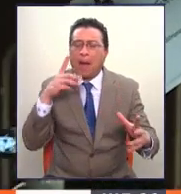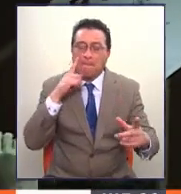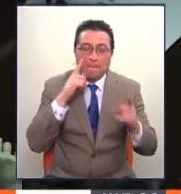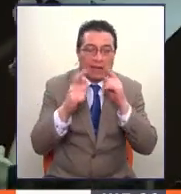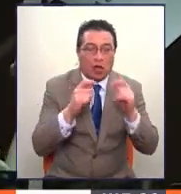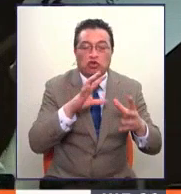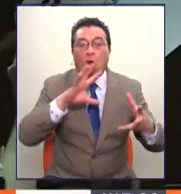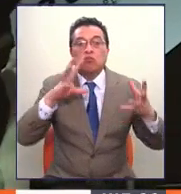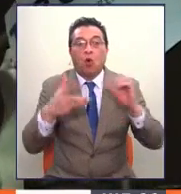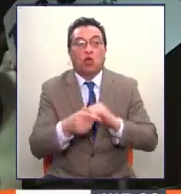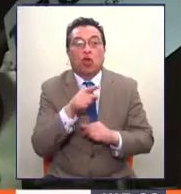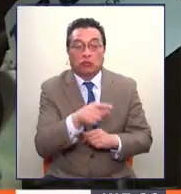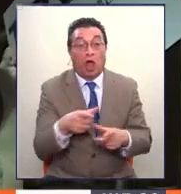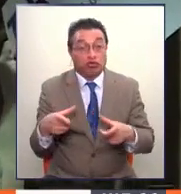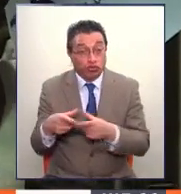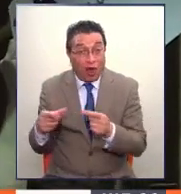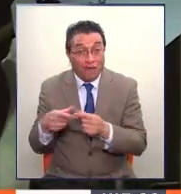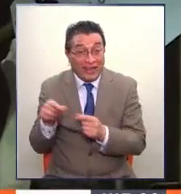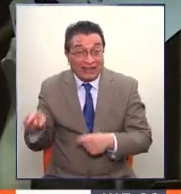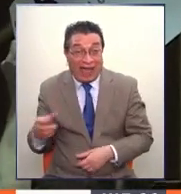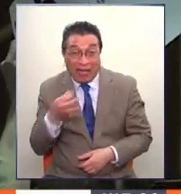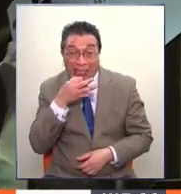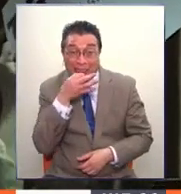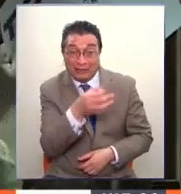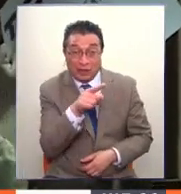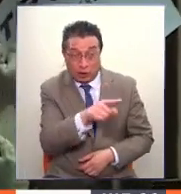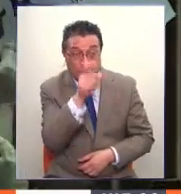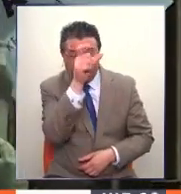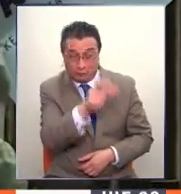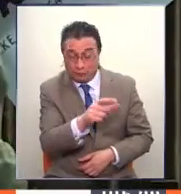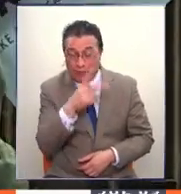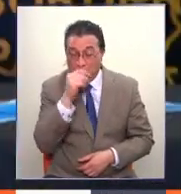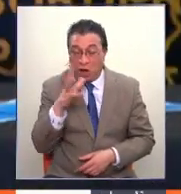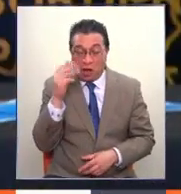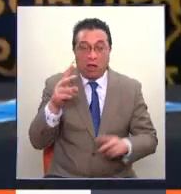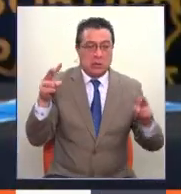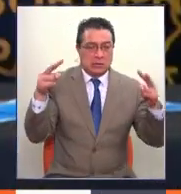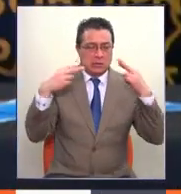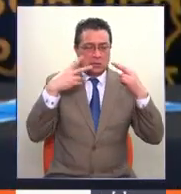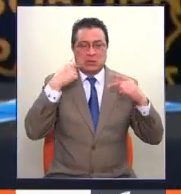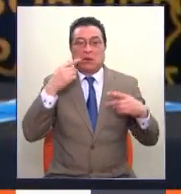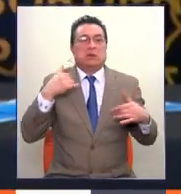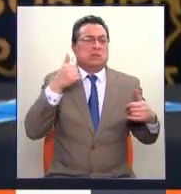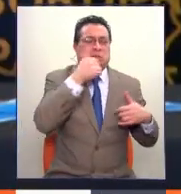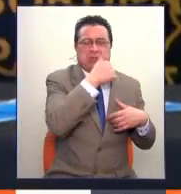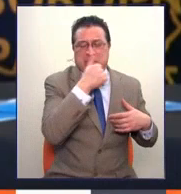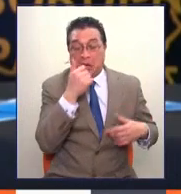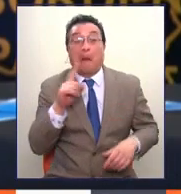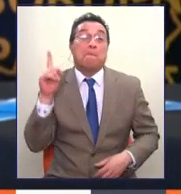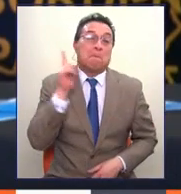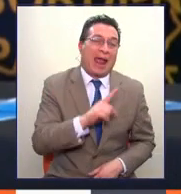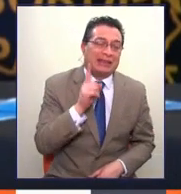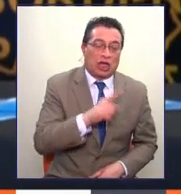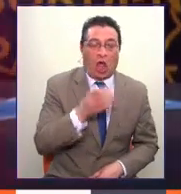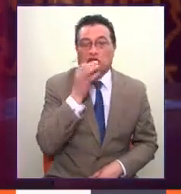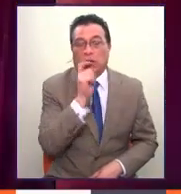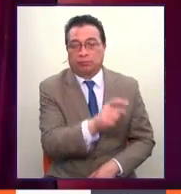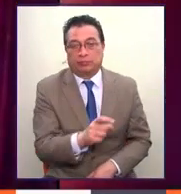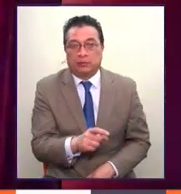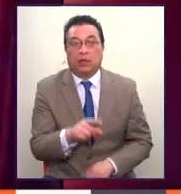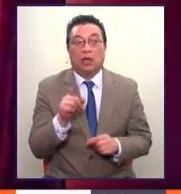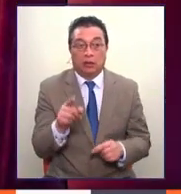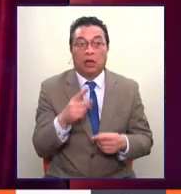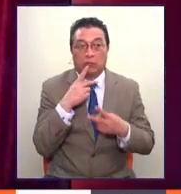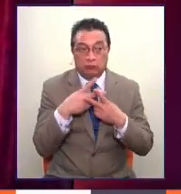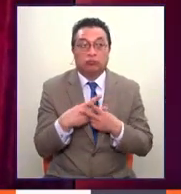mundo, la sobrina de Donald Trump lo describe como un narcisista mentiroso. Parte de los extractos que conocemos hasta ahora,